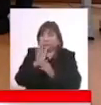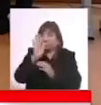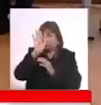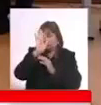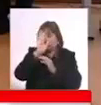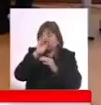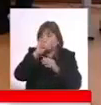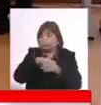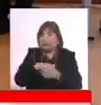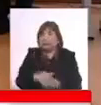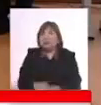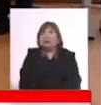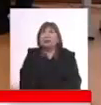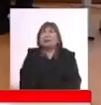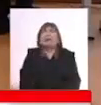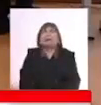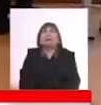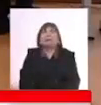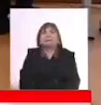Está abierta.